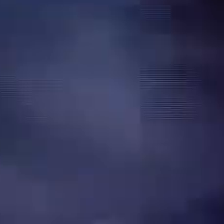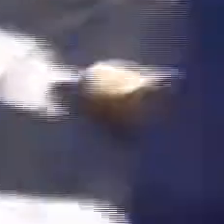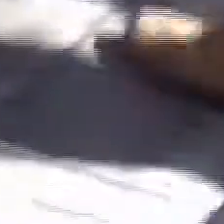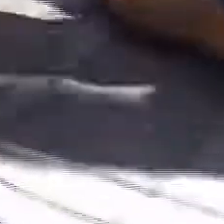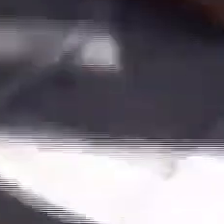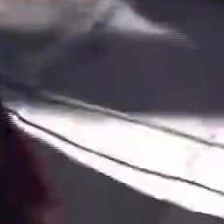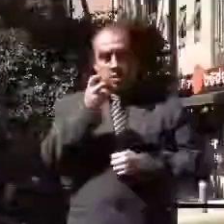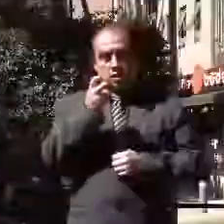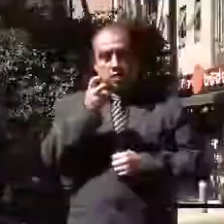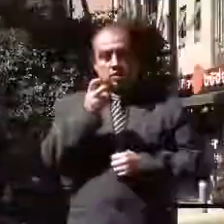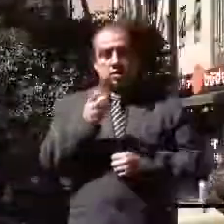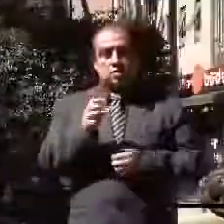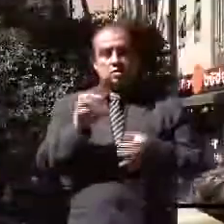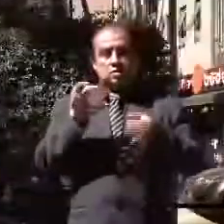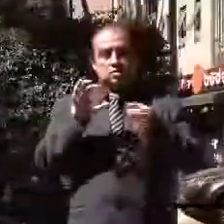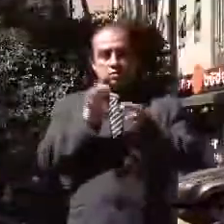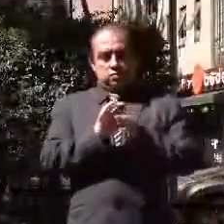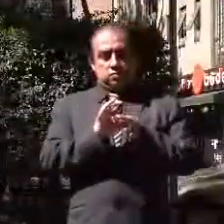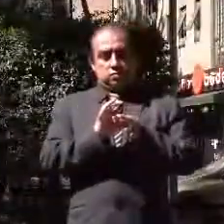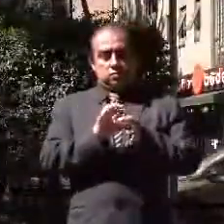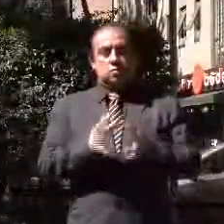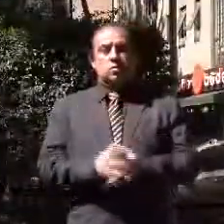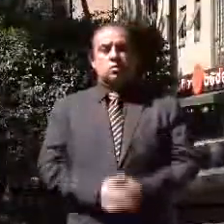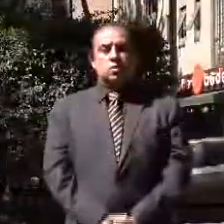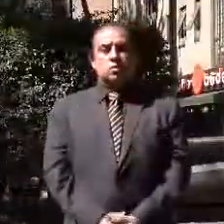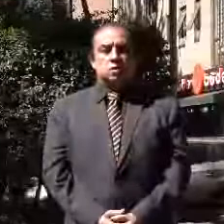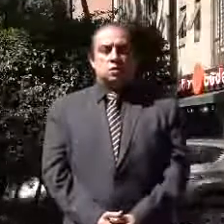para este tipo de instalaciones.